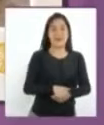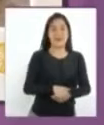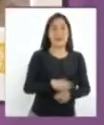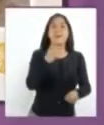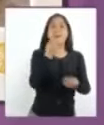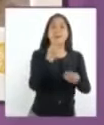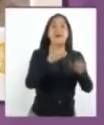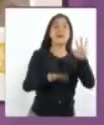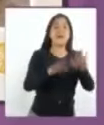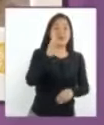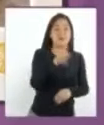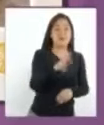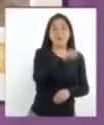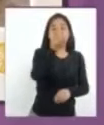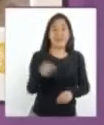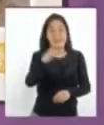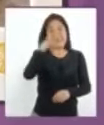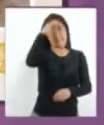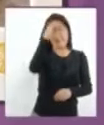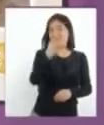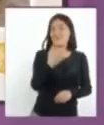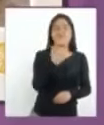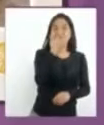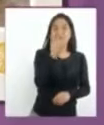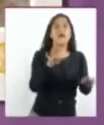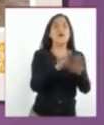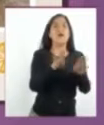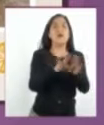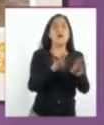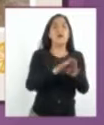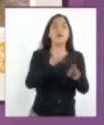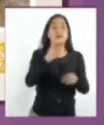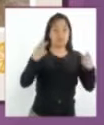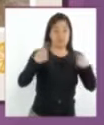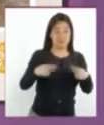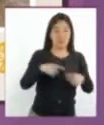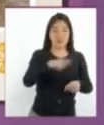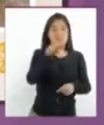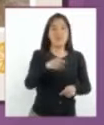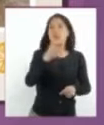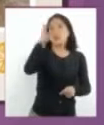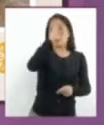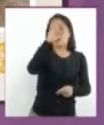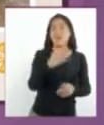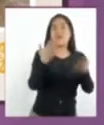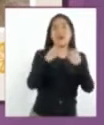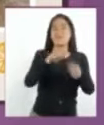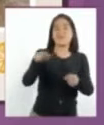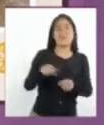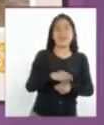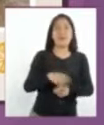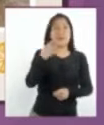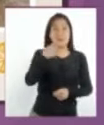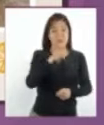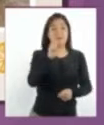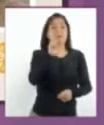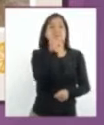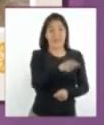ocasiones se tiene la errónea creencia que esas personas no crearon cultura. Sin embargo,